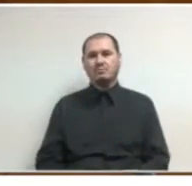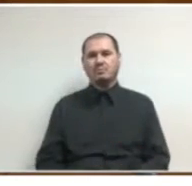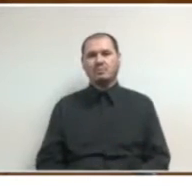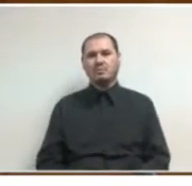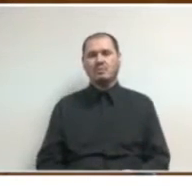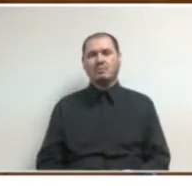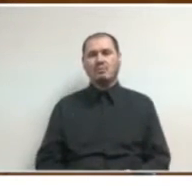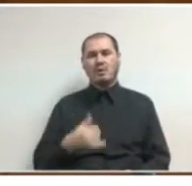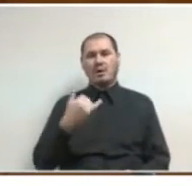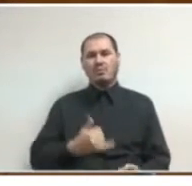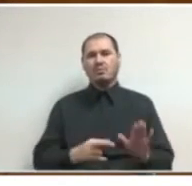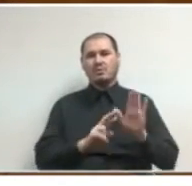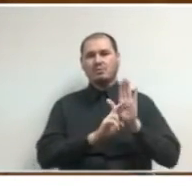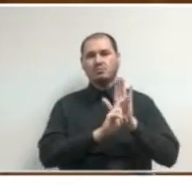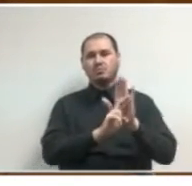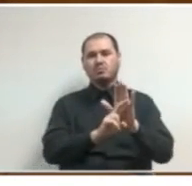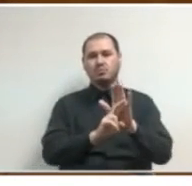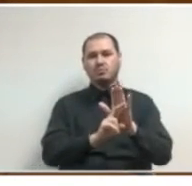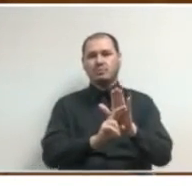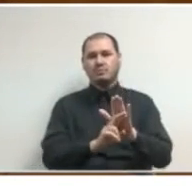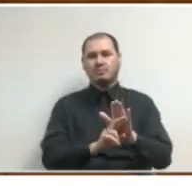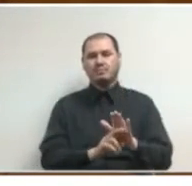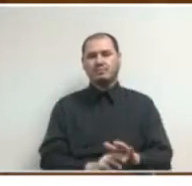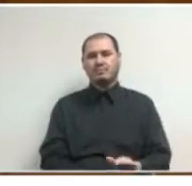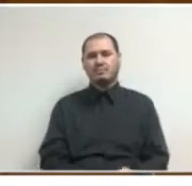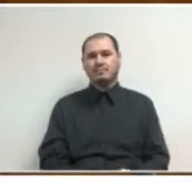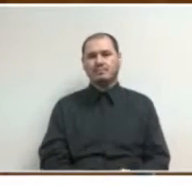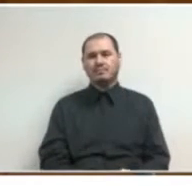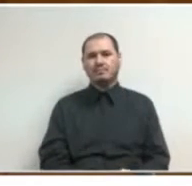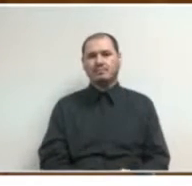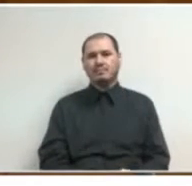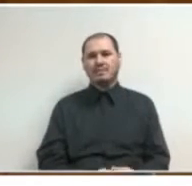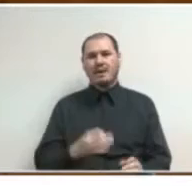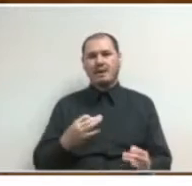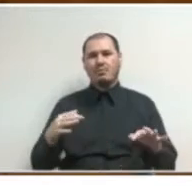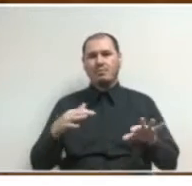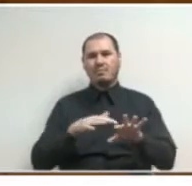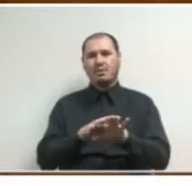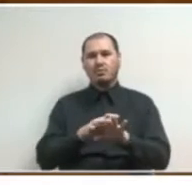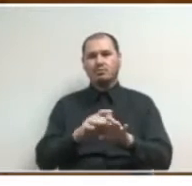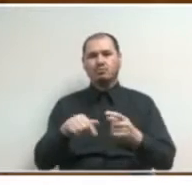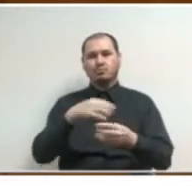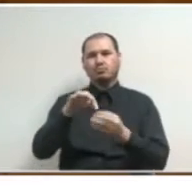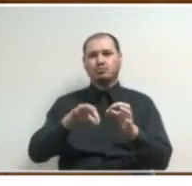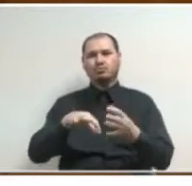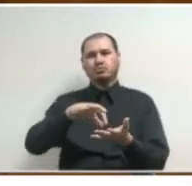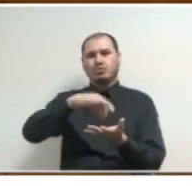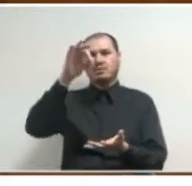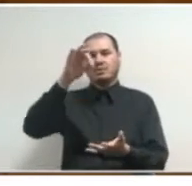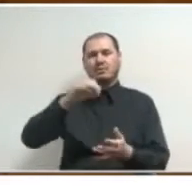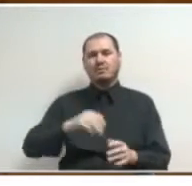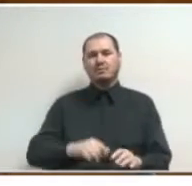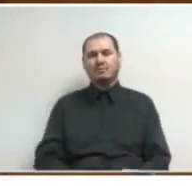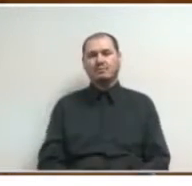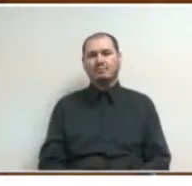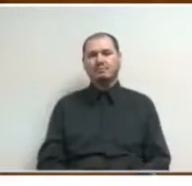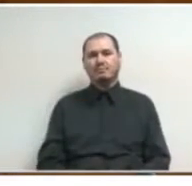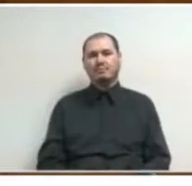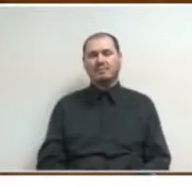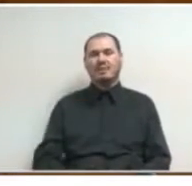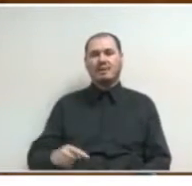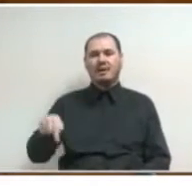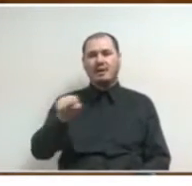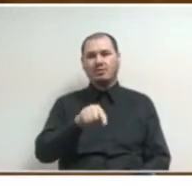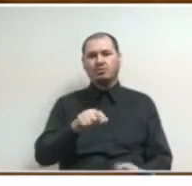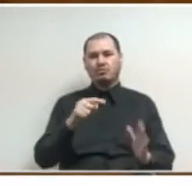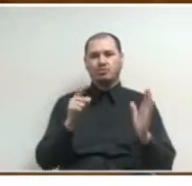Guideco, ape, ja, nuevamente la integración aleatoria de los tribunales. Todo yo iba a acordar, pero eso en relación